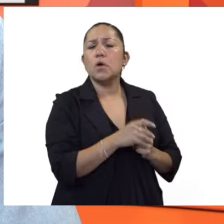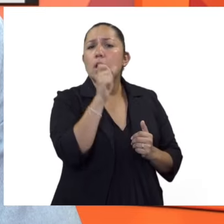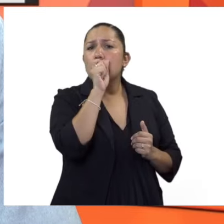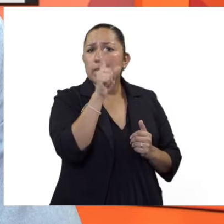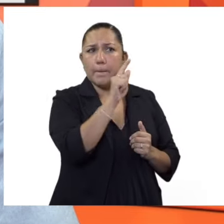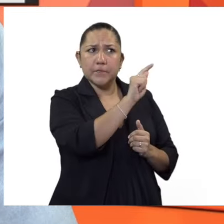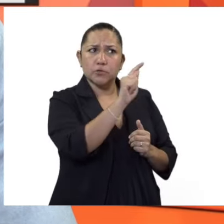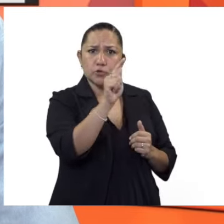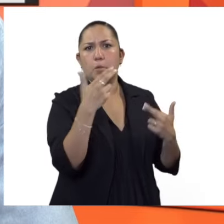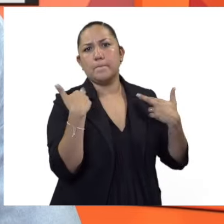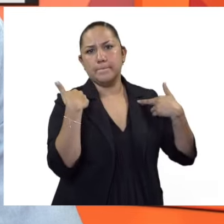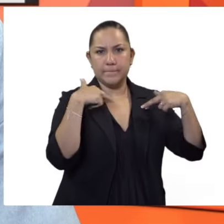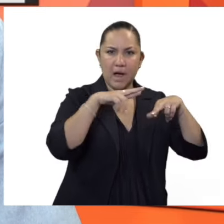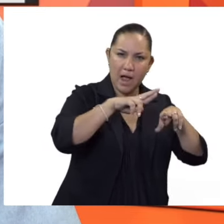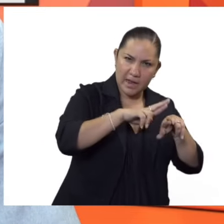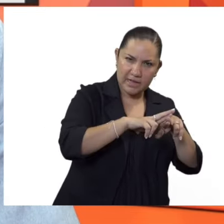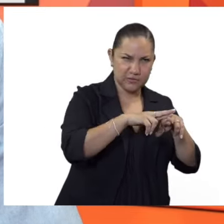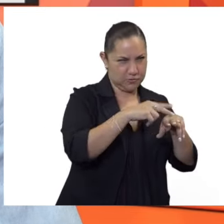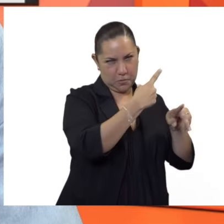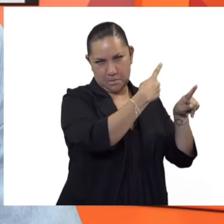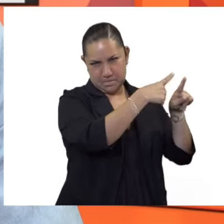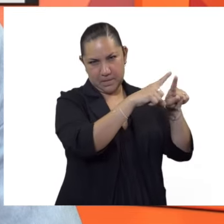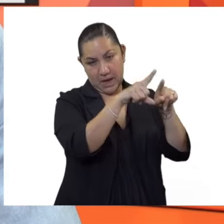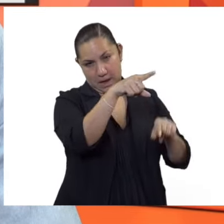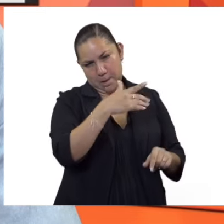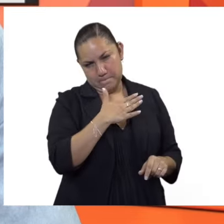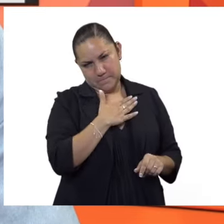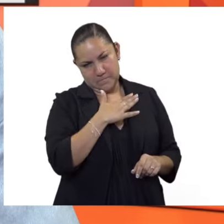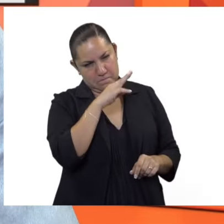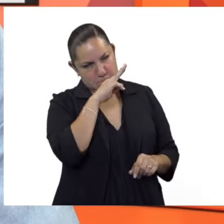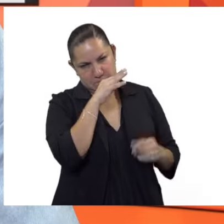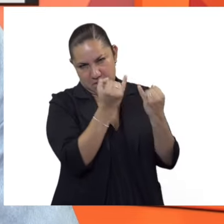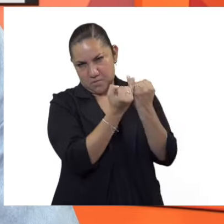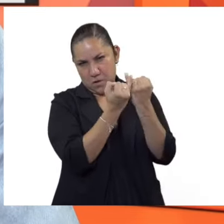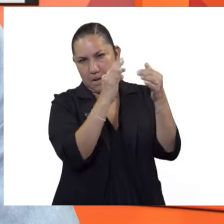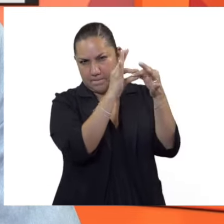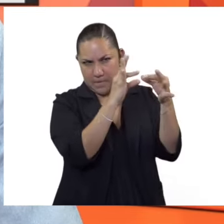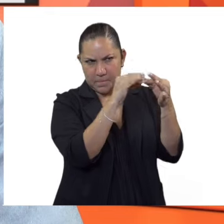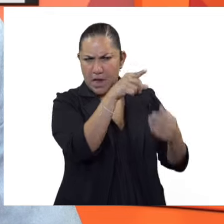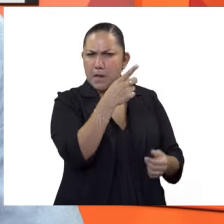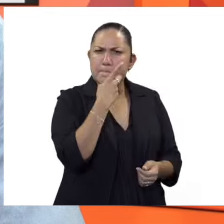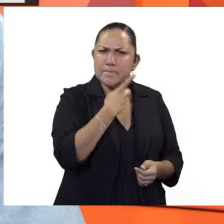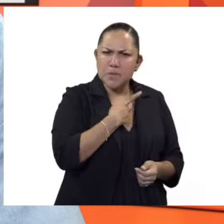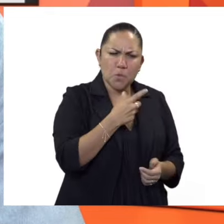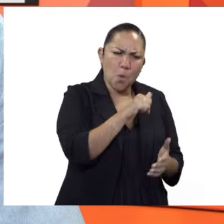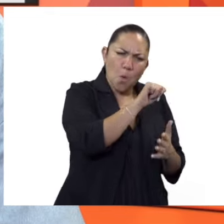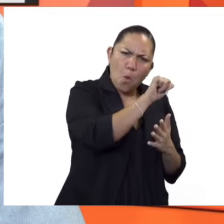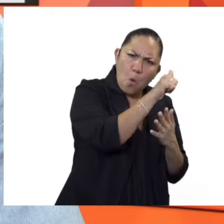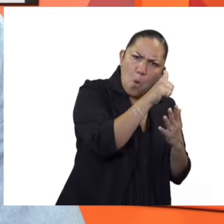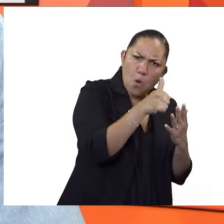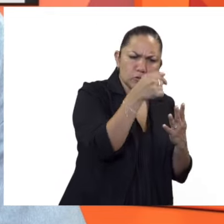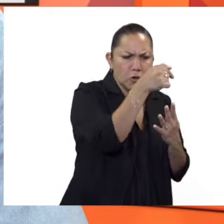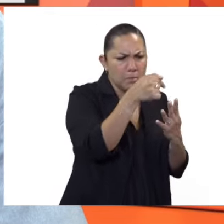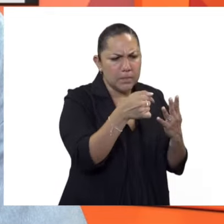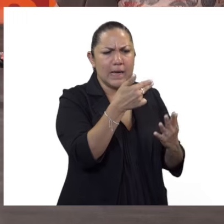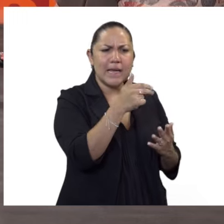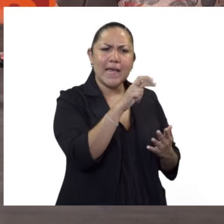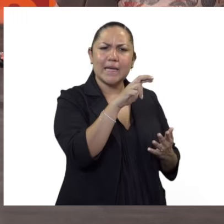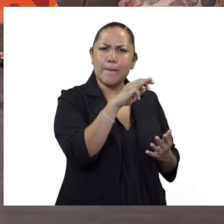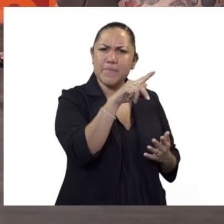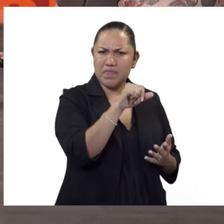los maestros y las maestras o mi mamá siempre me dijeron que había herramientas a qué me refiero con eso con las